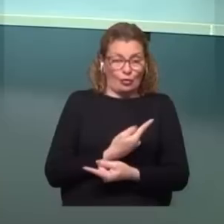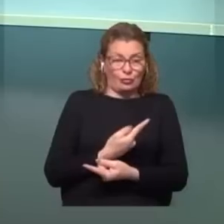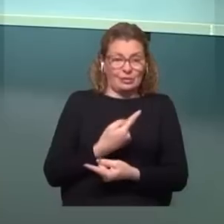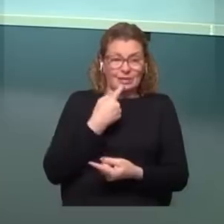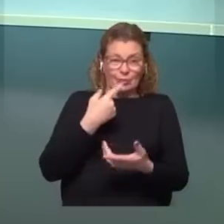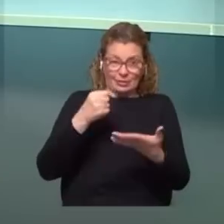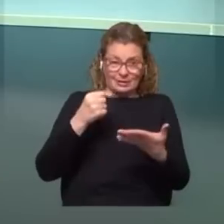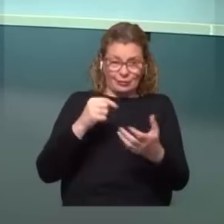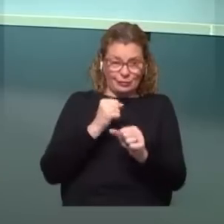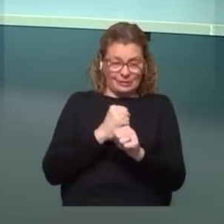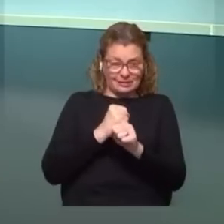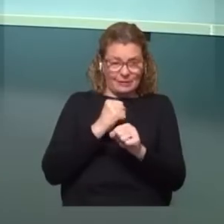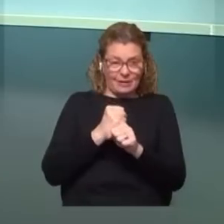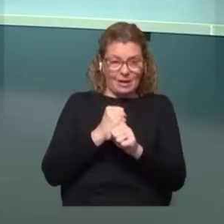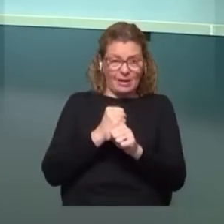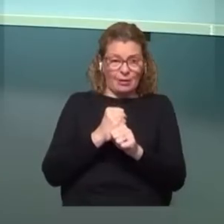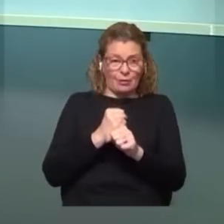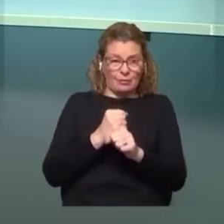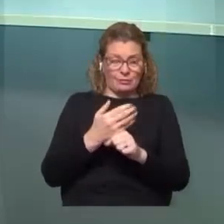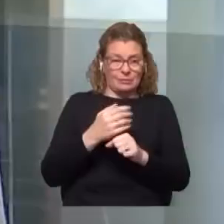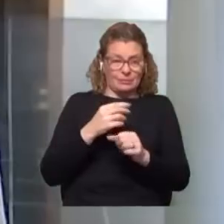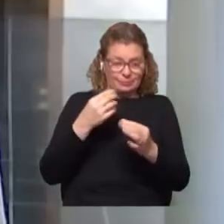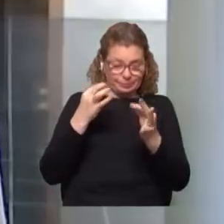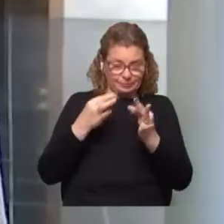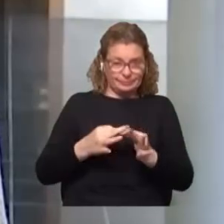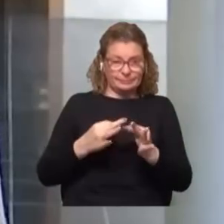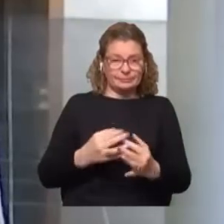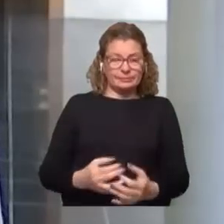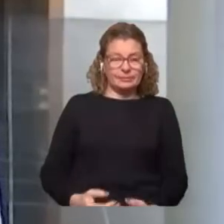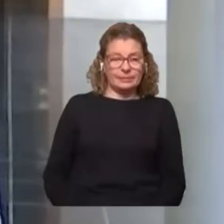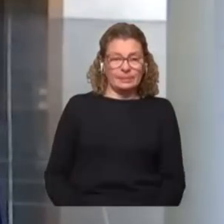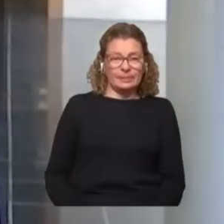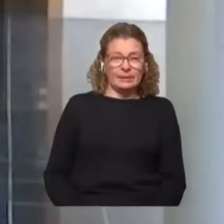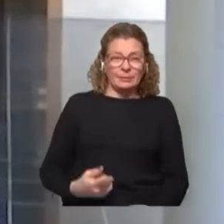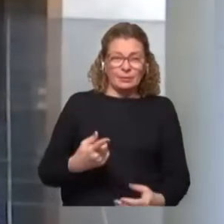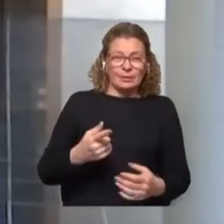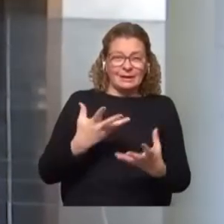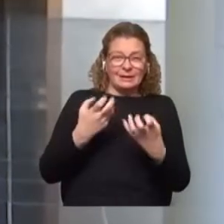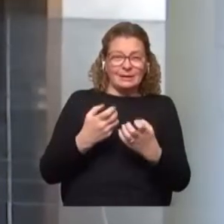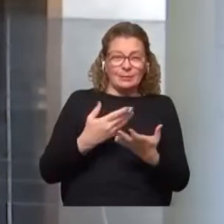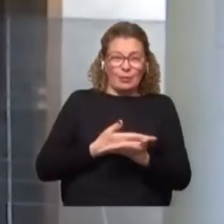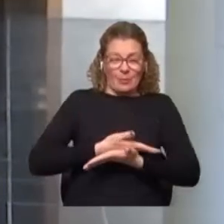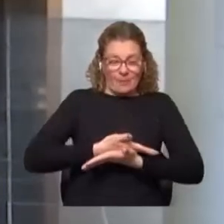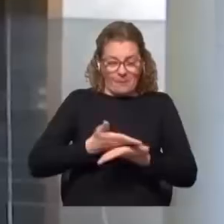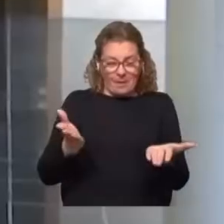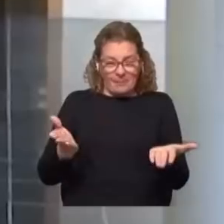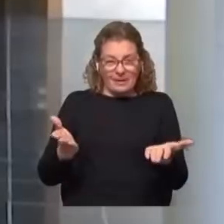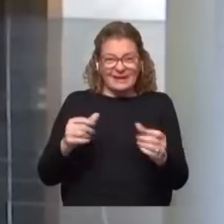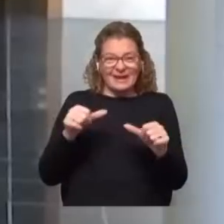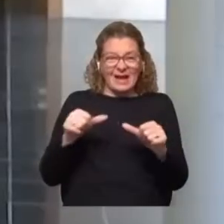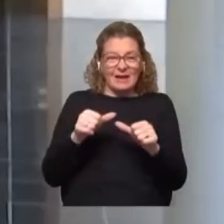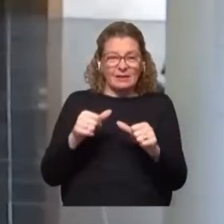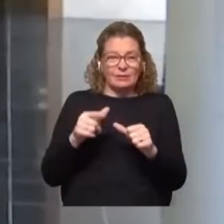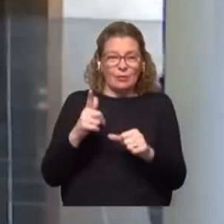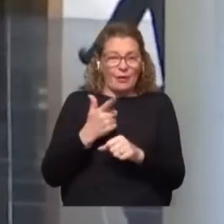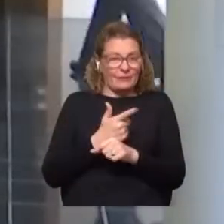defendió el trabajo que realiza el organismo que preside un momento en el cual queremos tener un mapa completo de lo que hay cosa